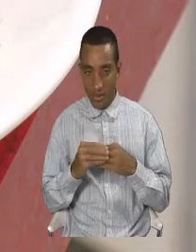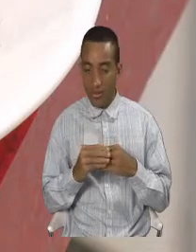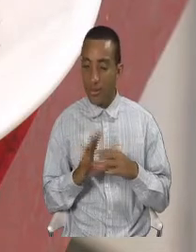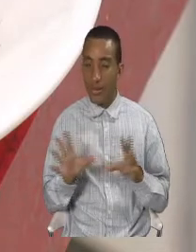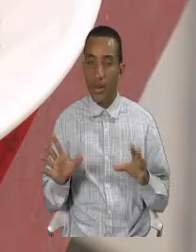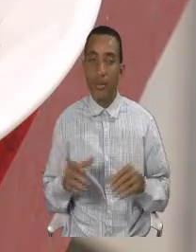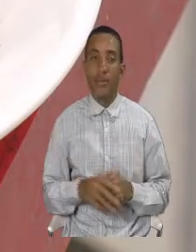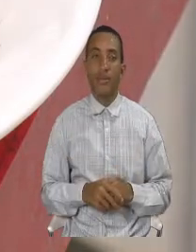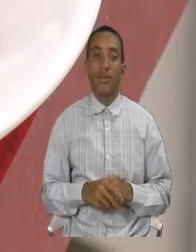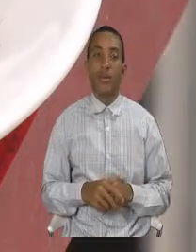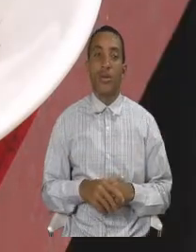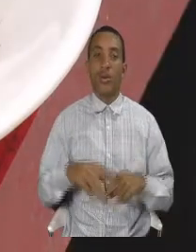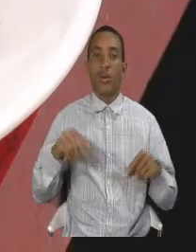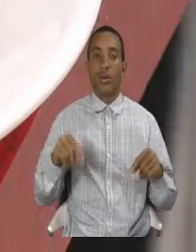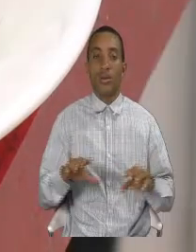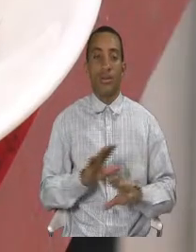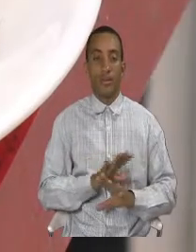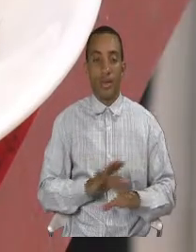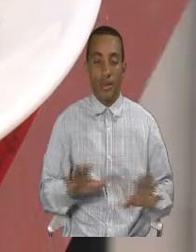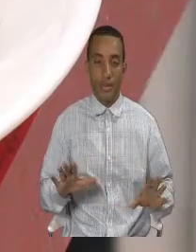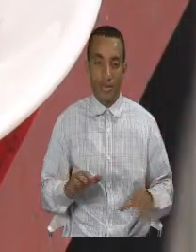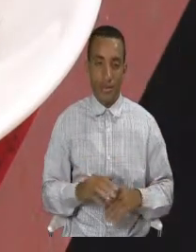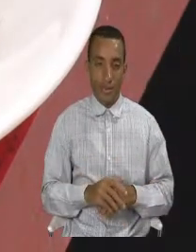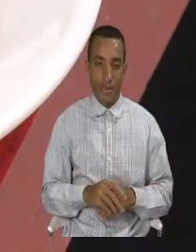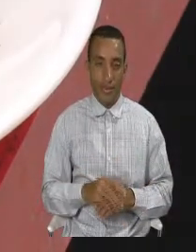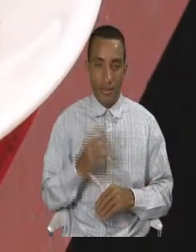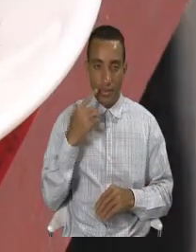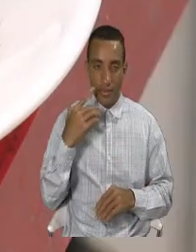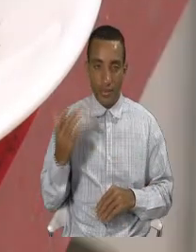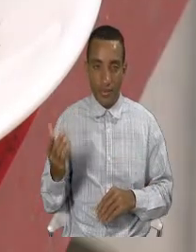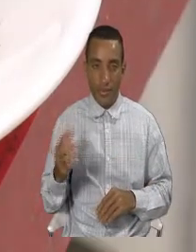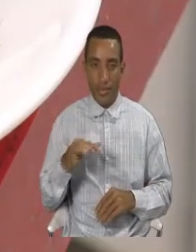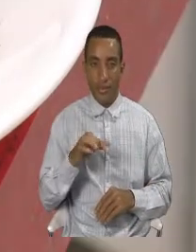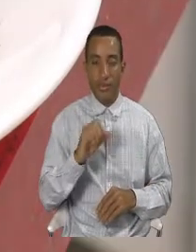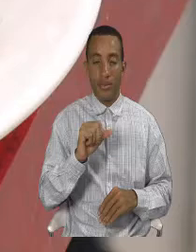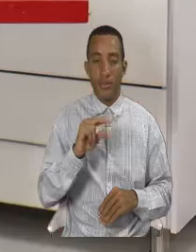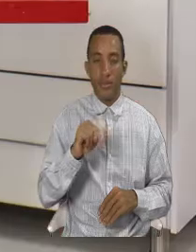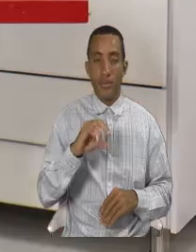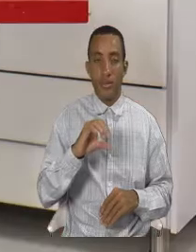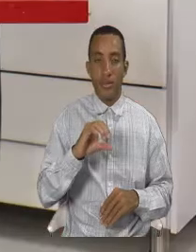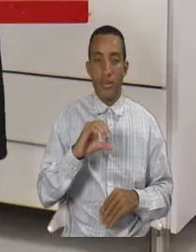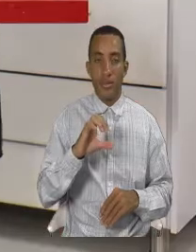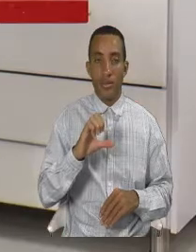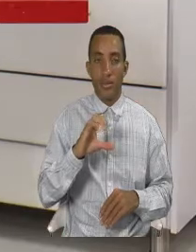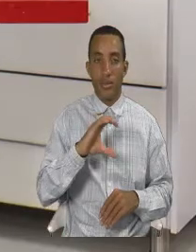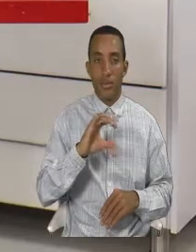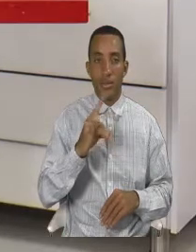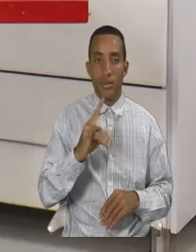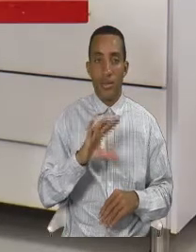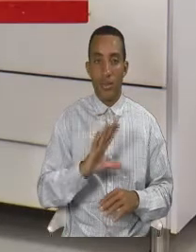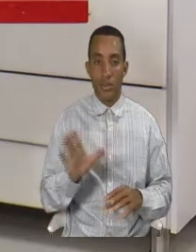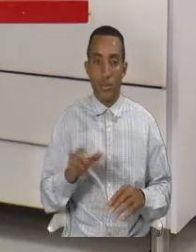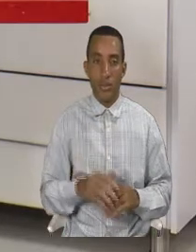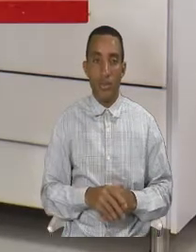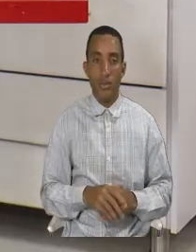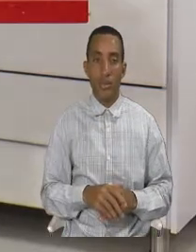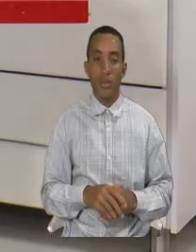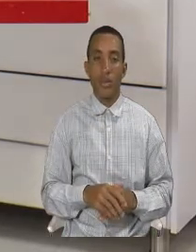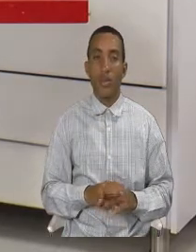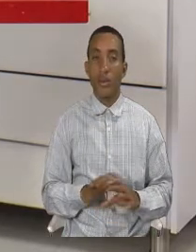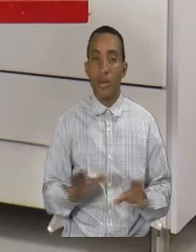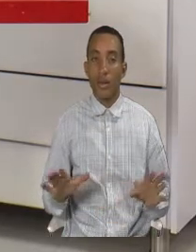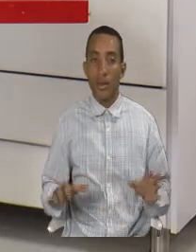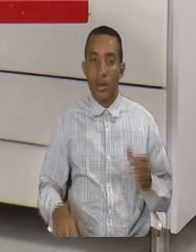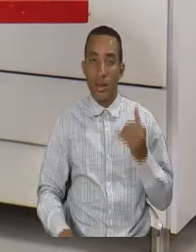quedó por hoy nuestra receta de panecú con champiñones. Quedamos pendiente del televidente